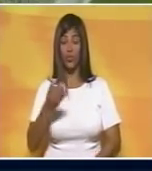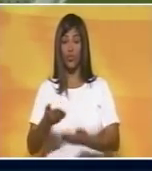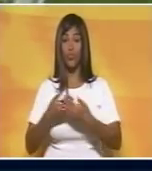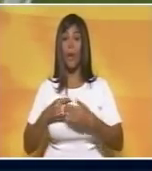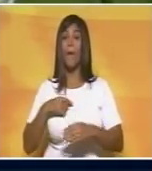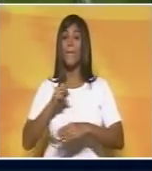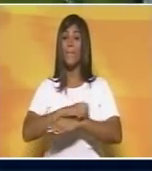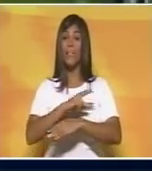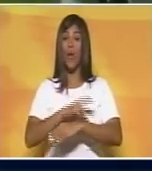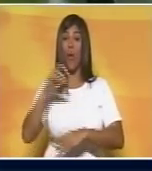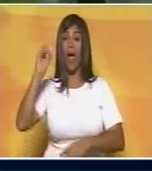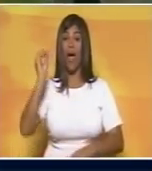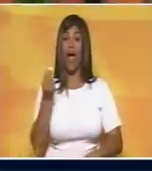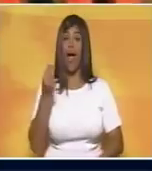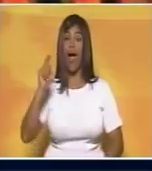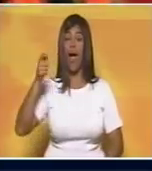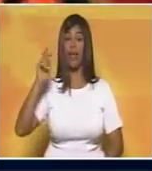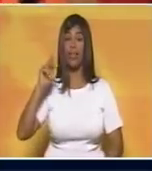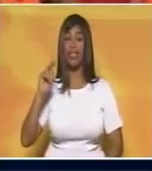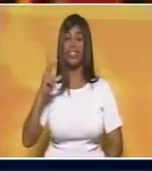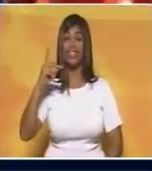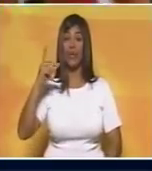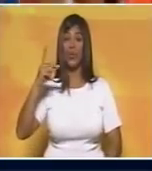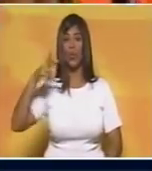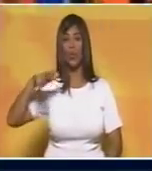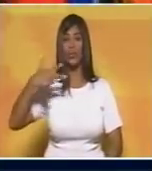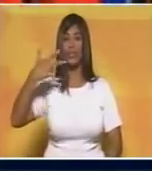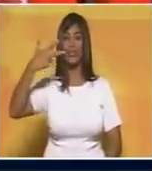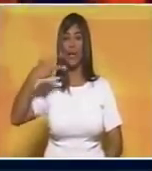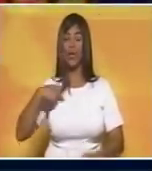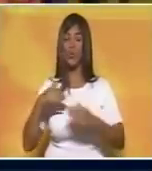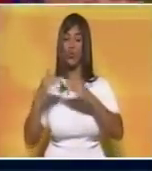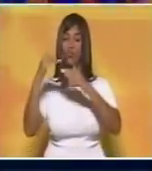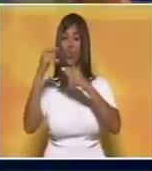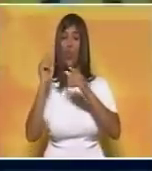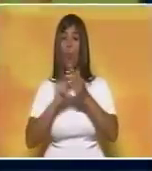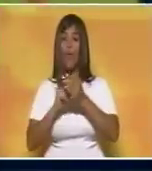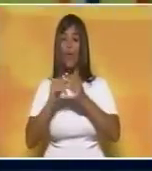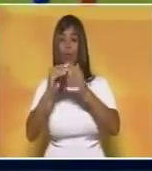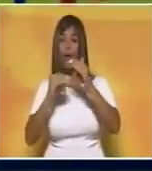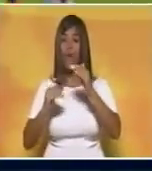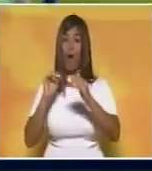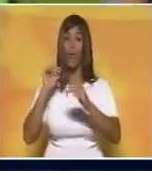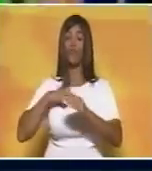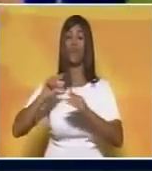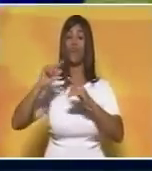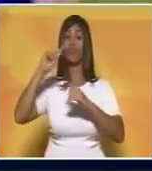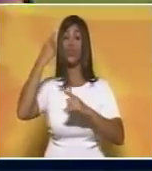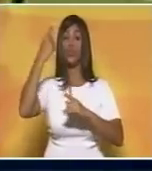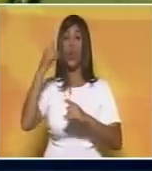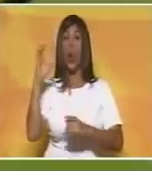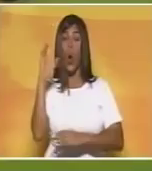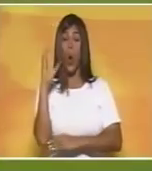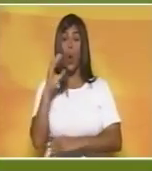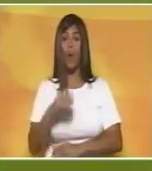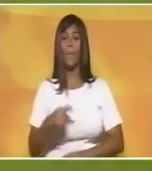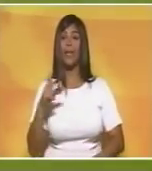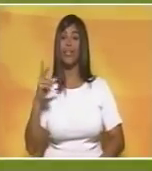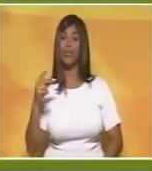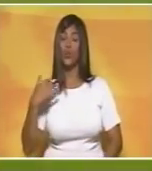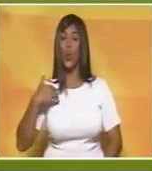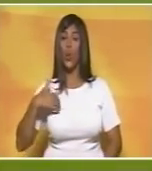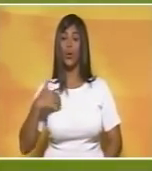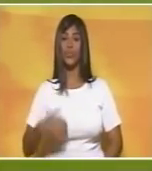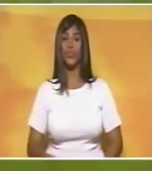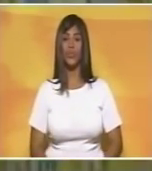Paraguay y Qatar se quedan en segundo y tercer lugar del Grupo B con un punto por detrás del líder Colombia y la colista